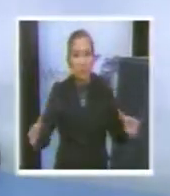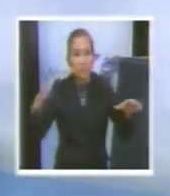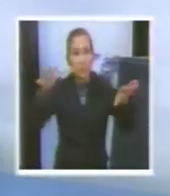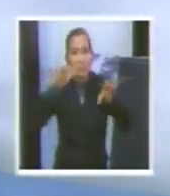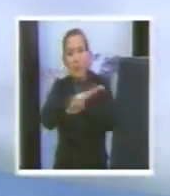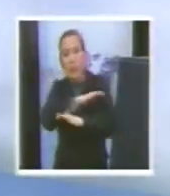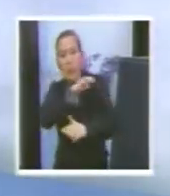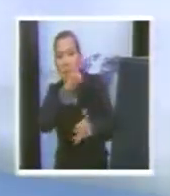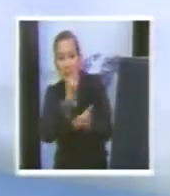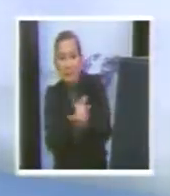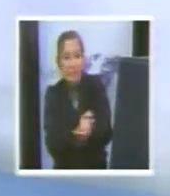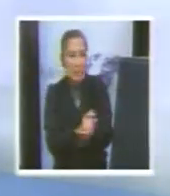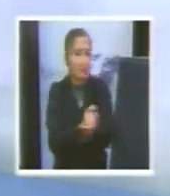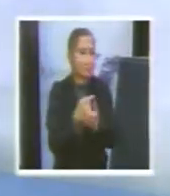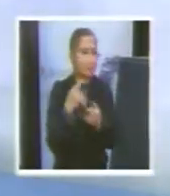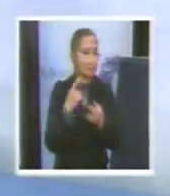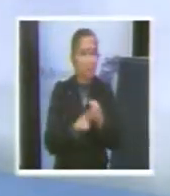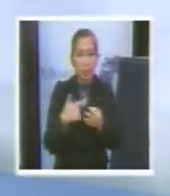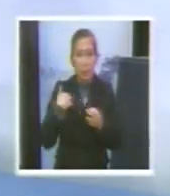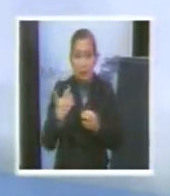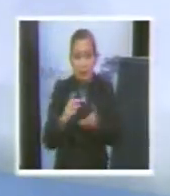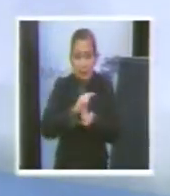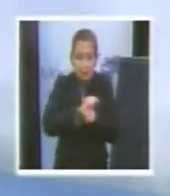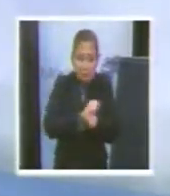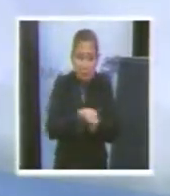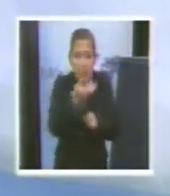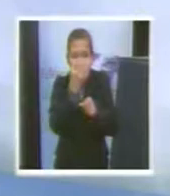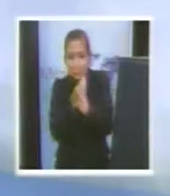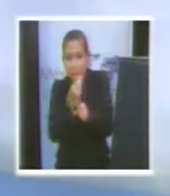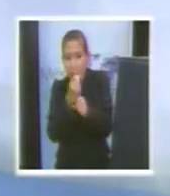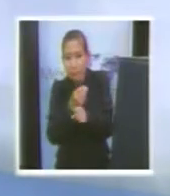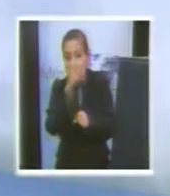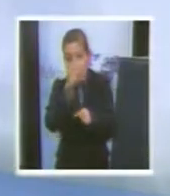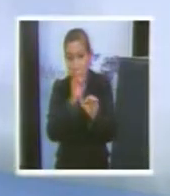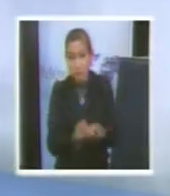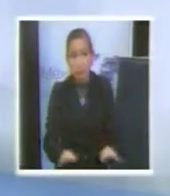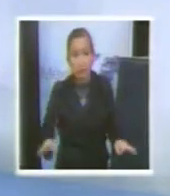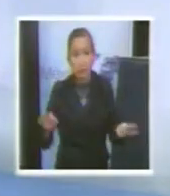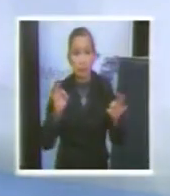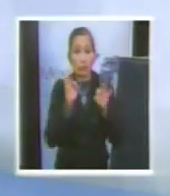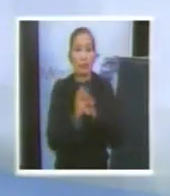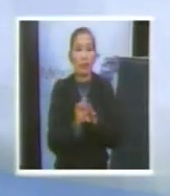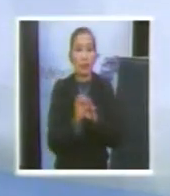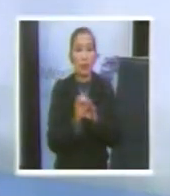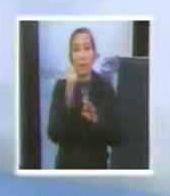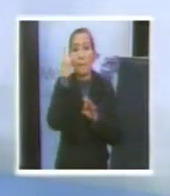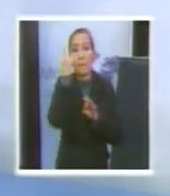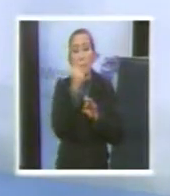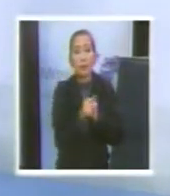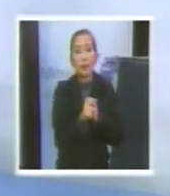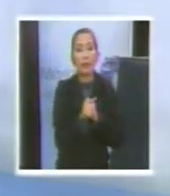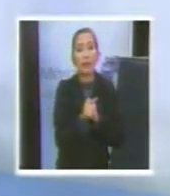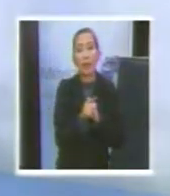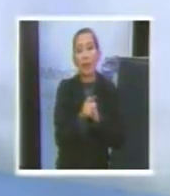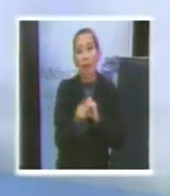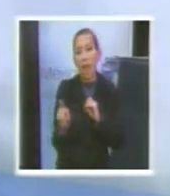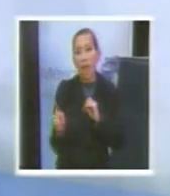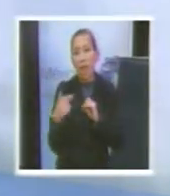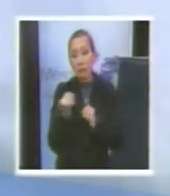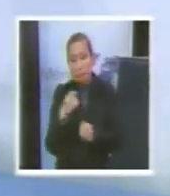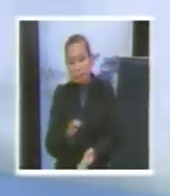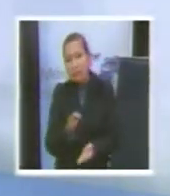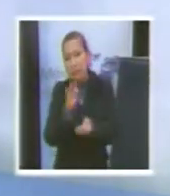reformas estructurales y adaptaciones ciertamente importantes para hacer frente a